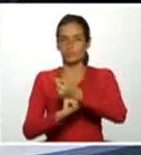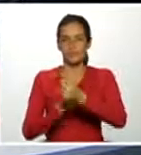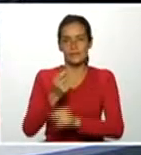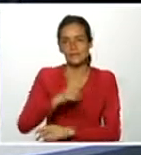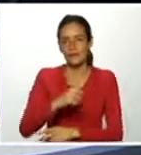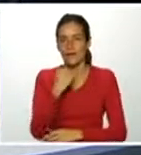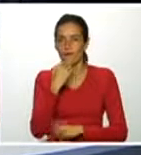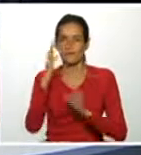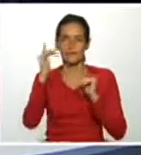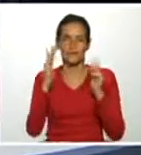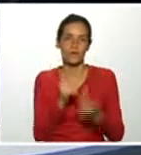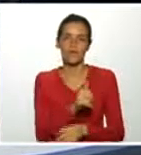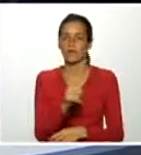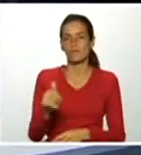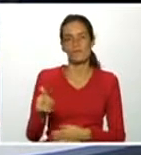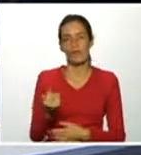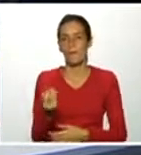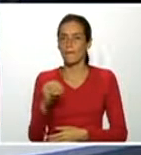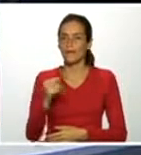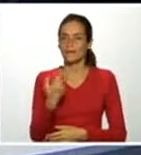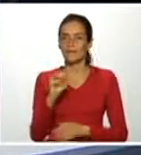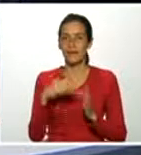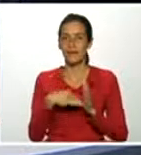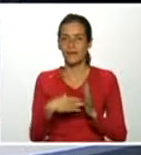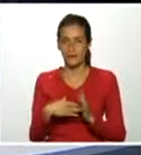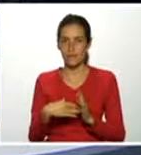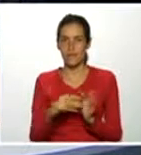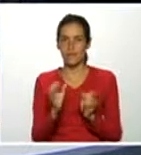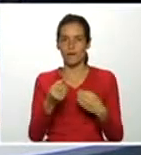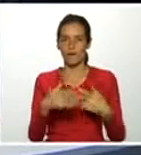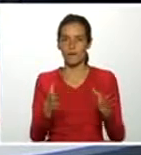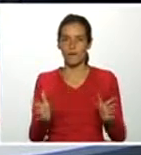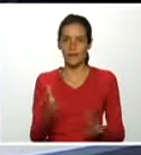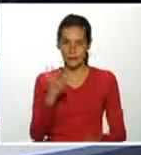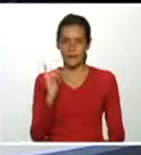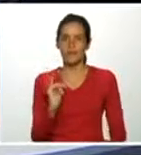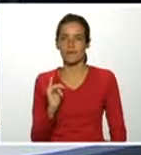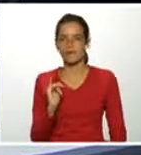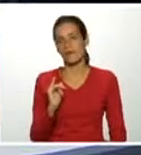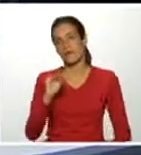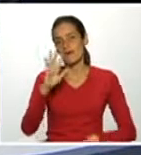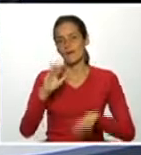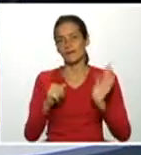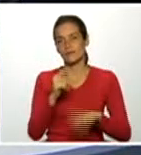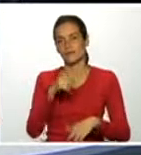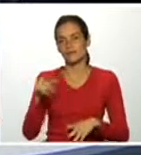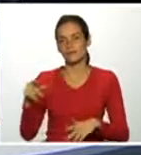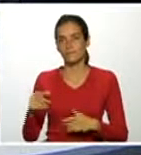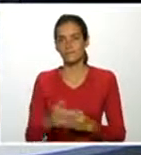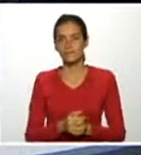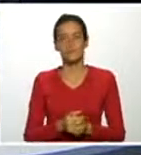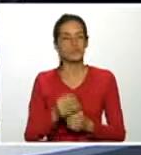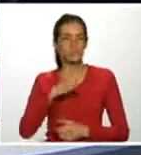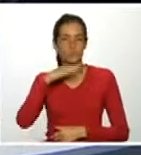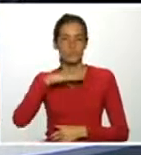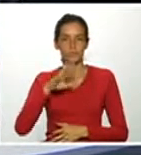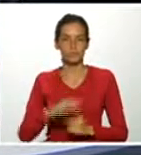requiera atención en cada una de las más de 30.000 oficinas públicas que hay, 15 personas definitivamente no van a ser